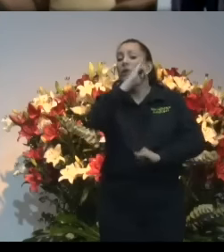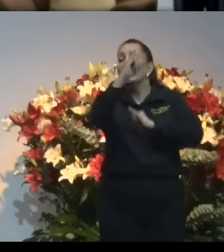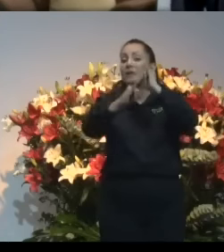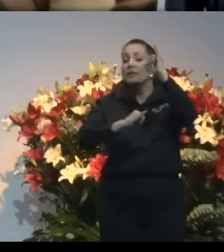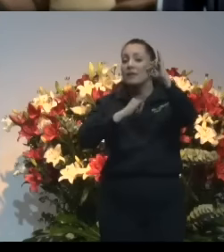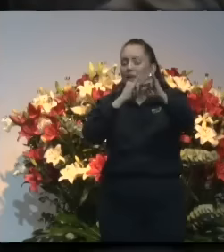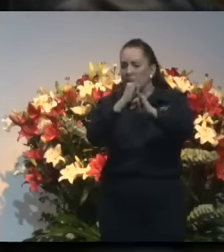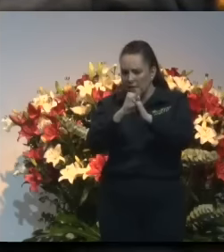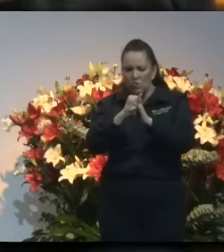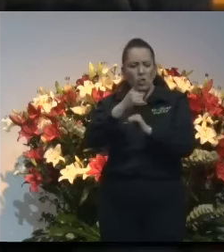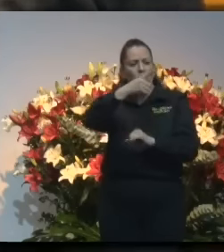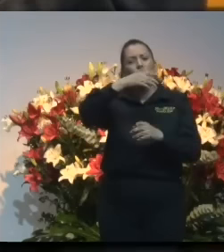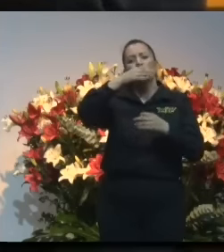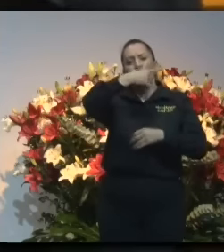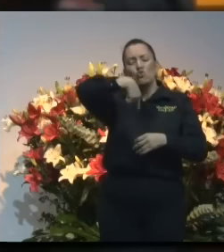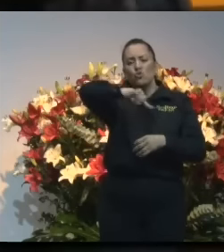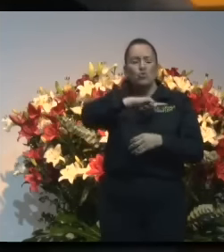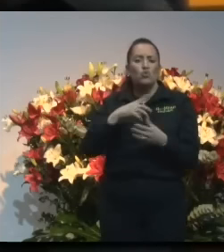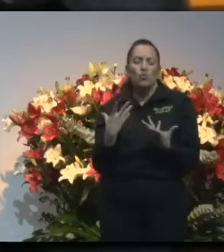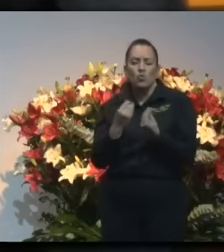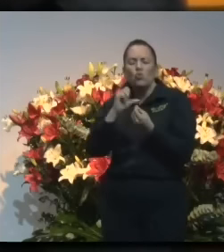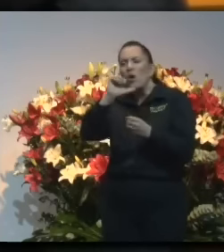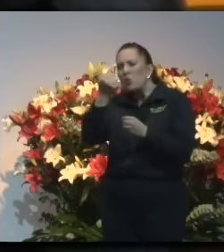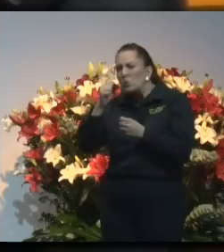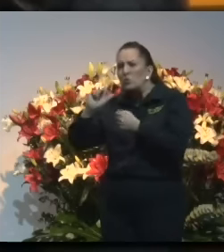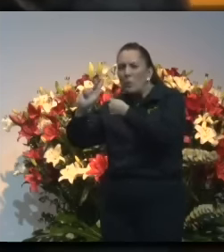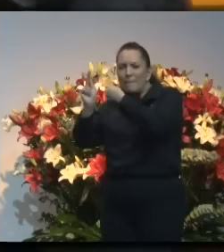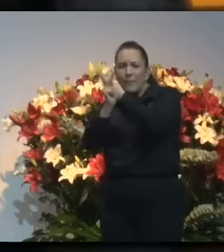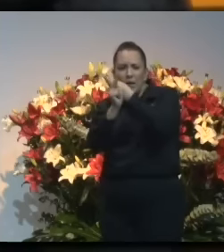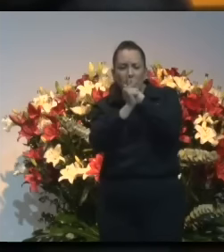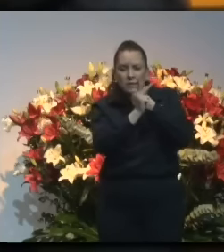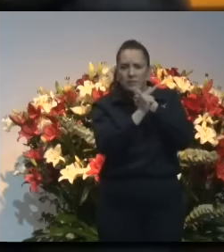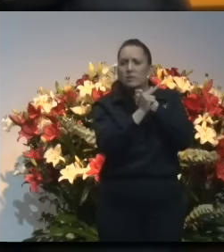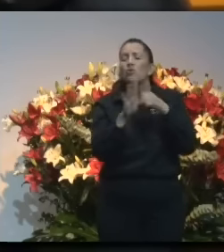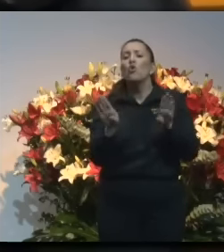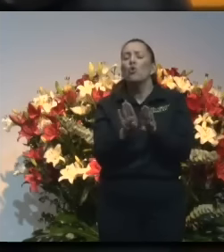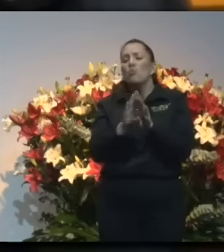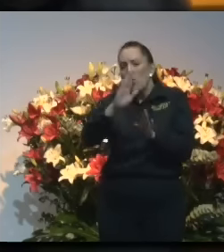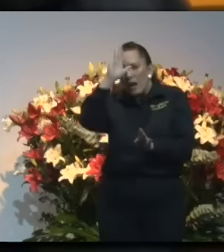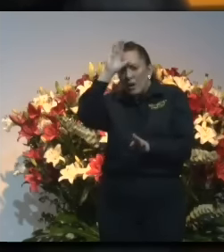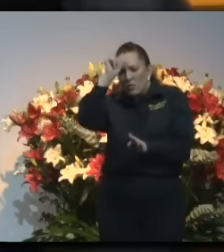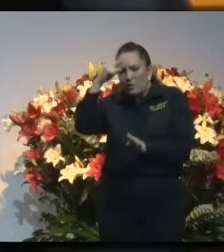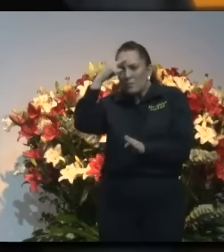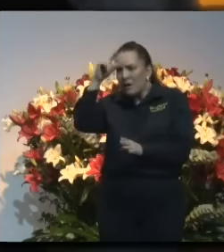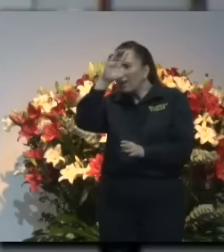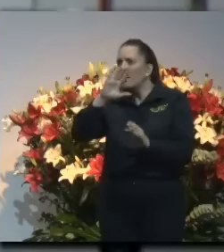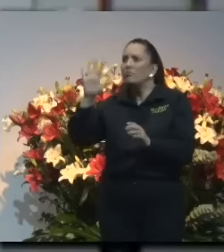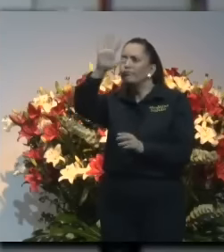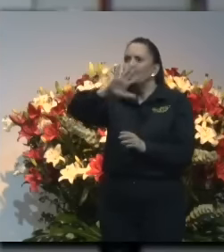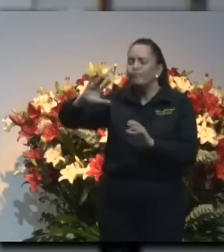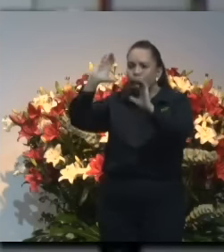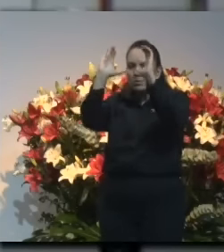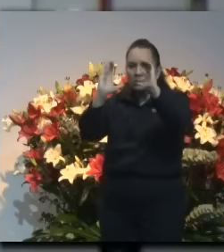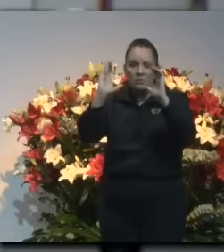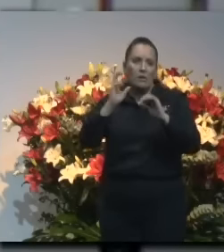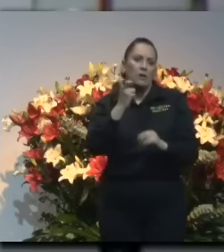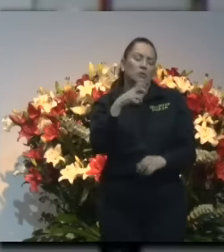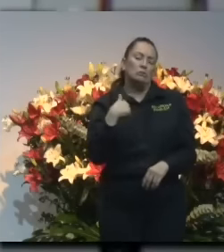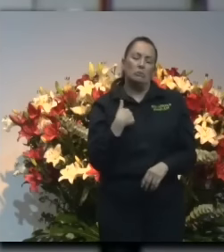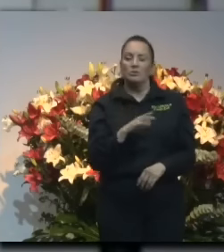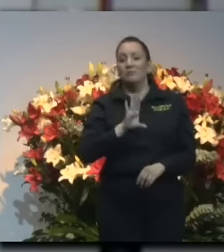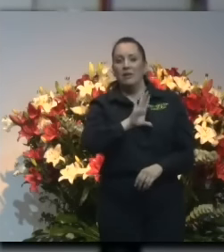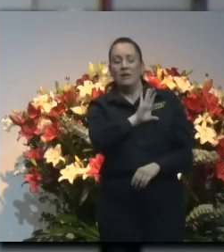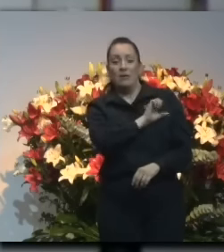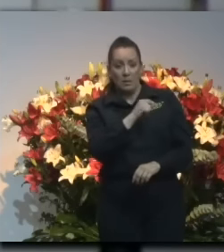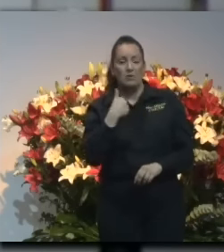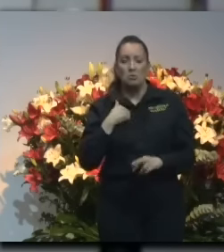cooperación con otros países, ¿cómo verías los tratados de sustentabilidad y ambientalismo? Pues me encanta, yo he estado en prácticamente las